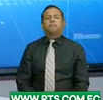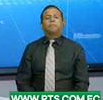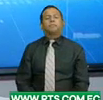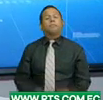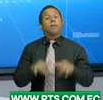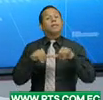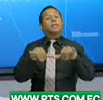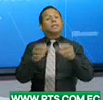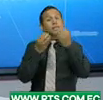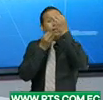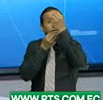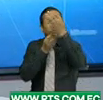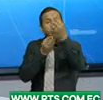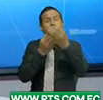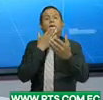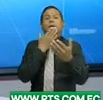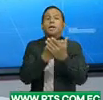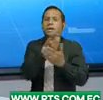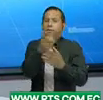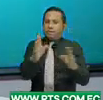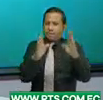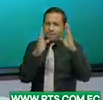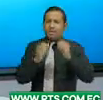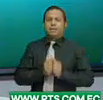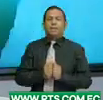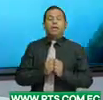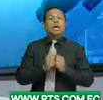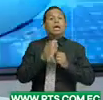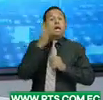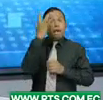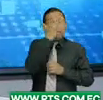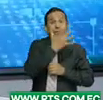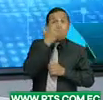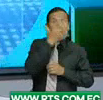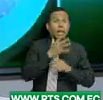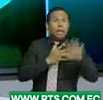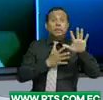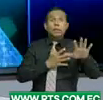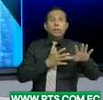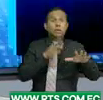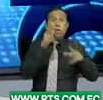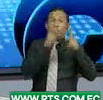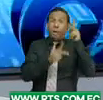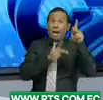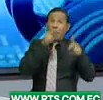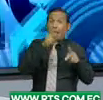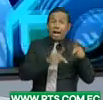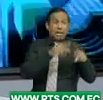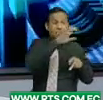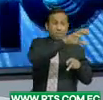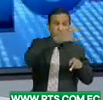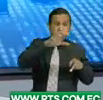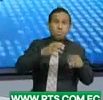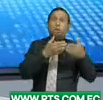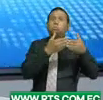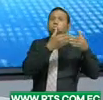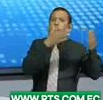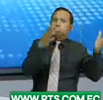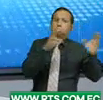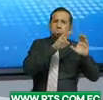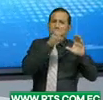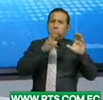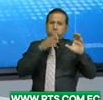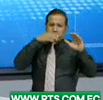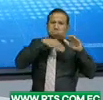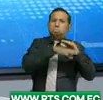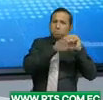Continuamos informando, gracias por estar con nosotros. 5 playas en Esmeraldas y una en El Oro comenzaron sus actividades turísticas desde hoy. Tras cumplir